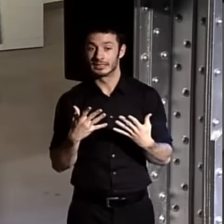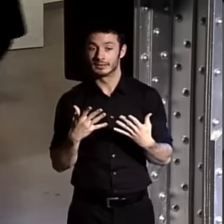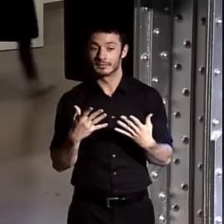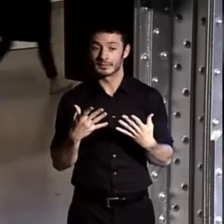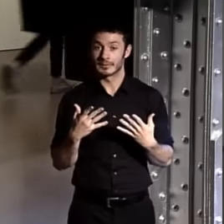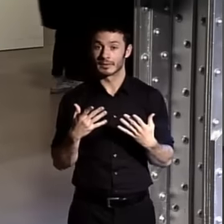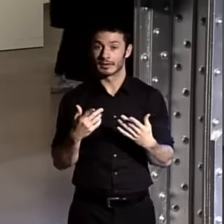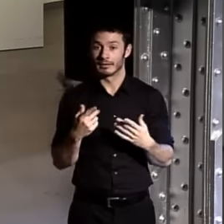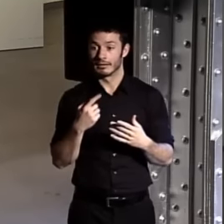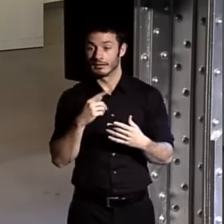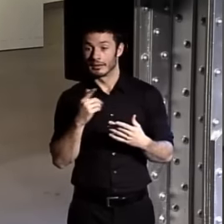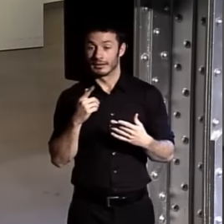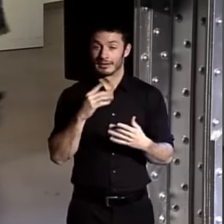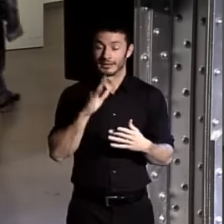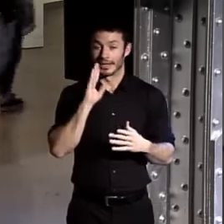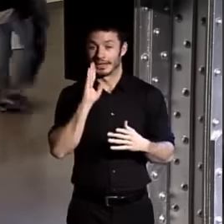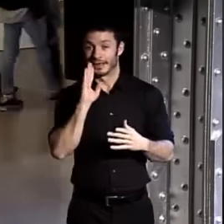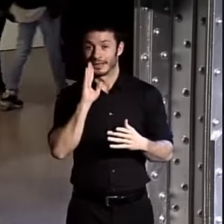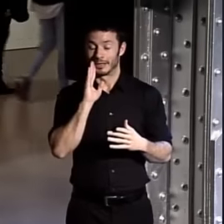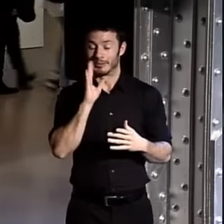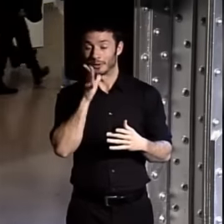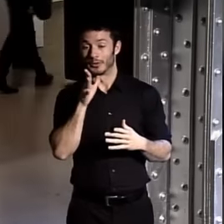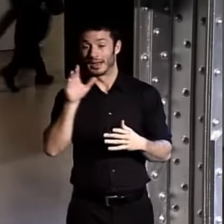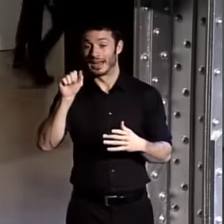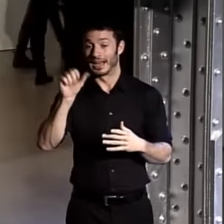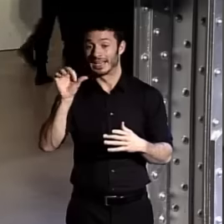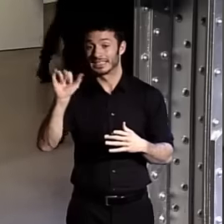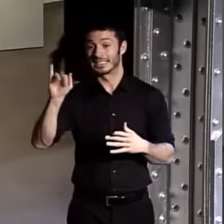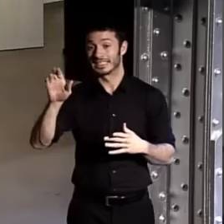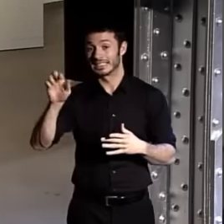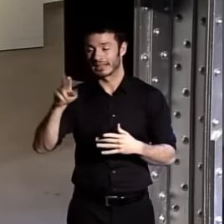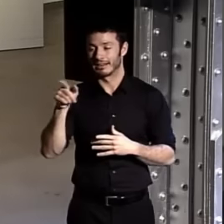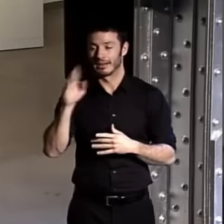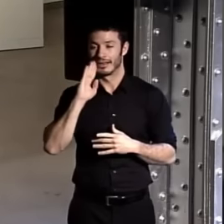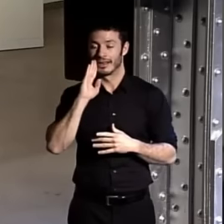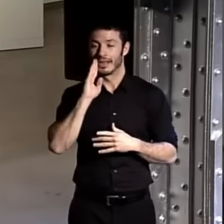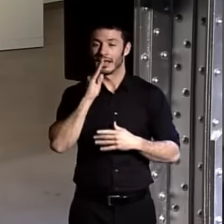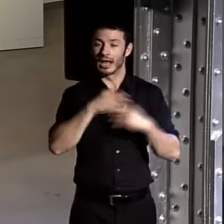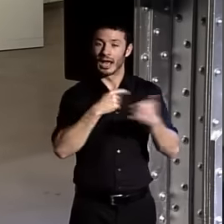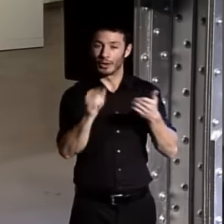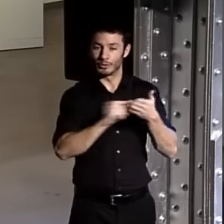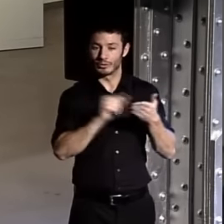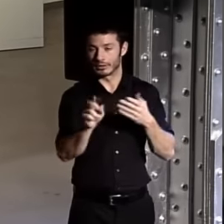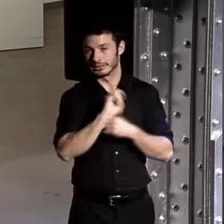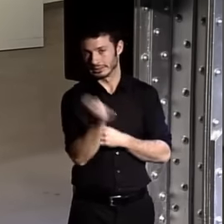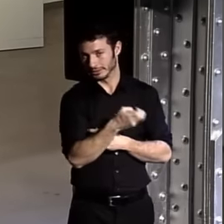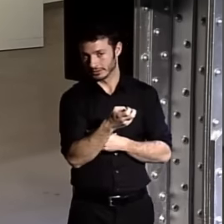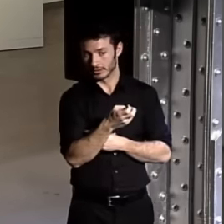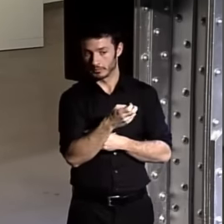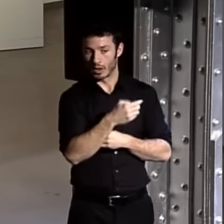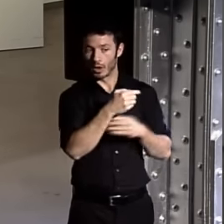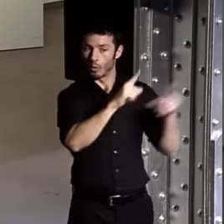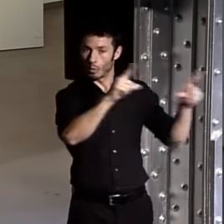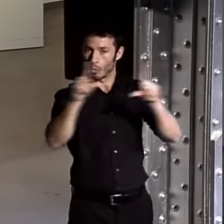diciendo lo de que eso porque como comentaba sier eh éramos varios autores y había varios cuadros entre los que podíamos